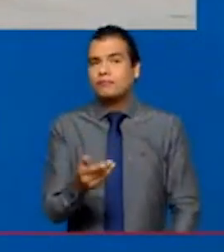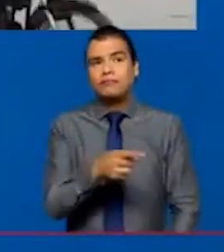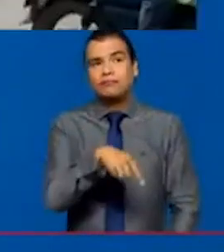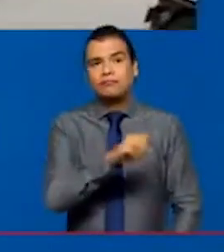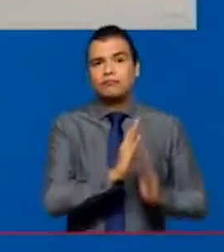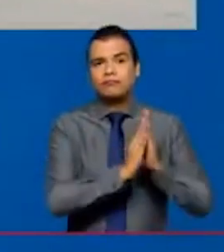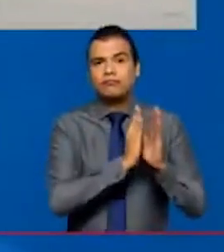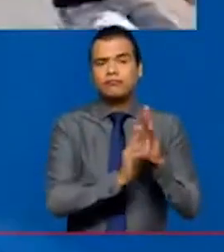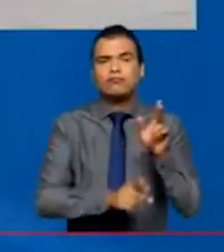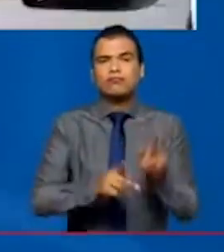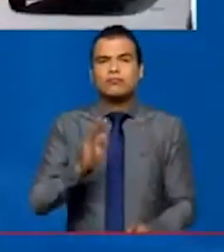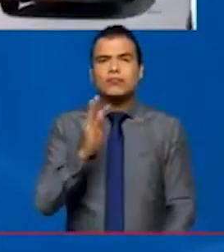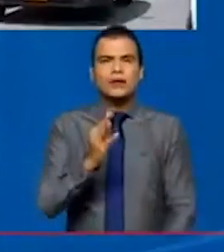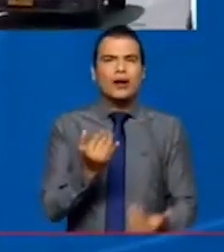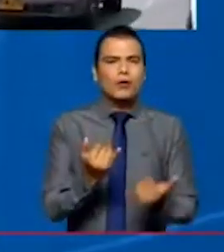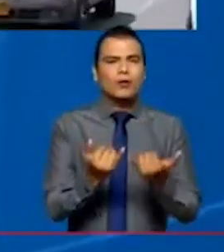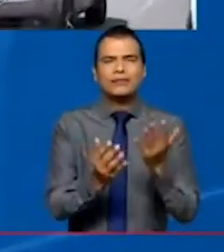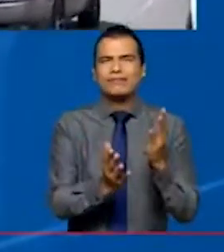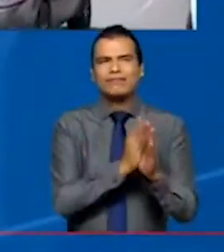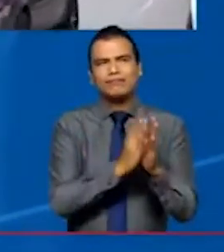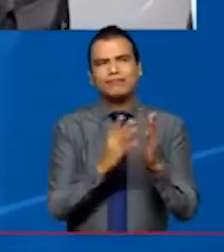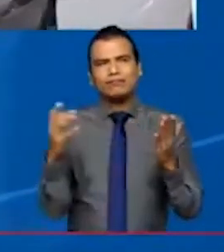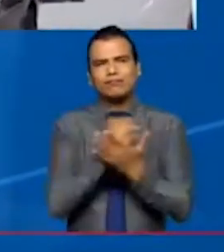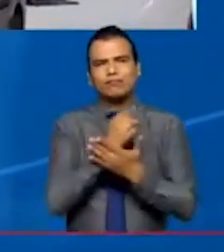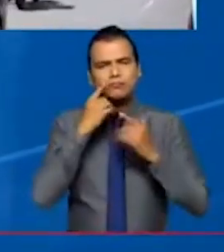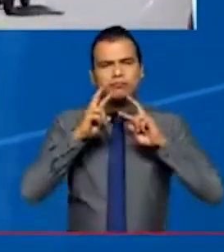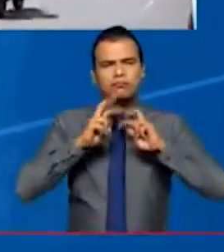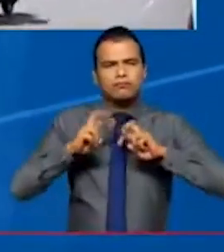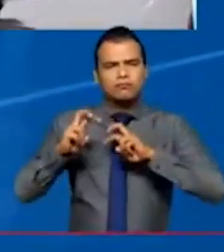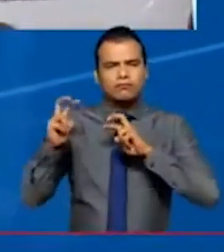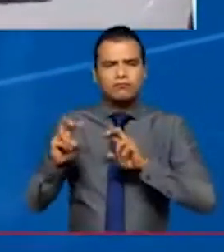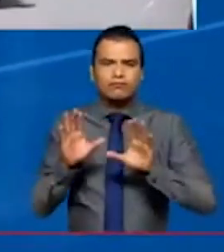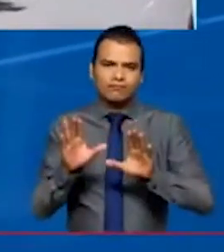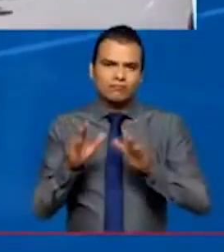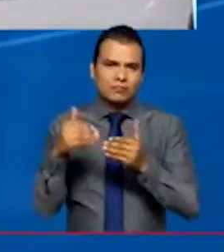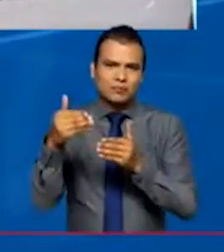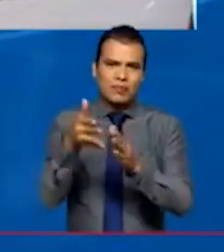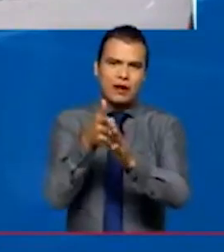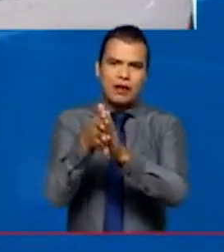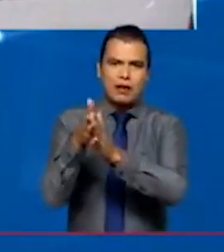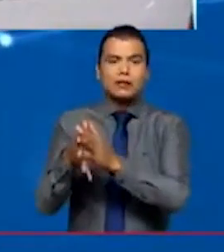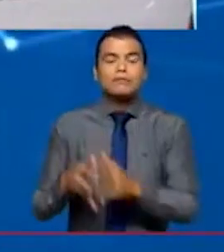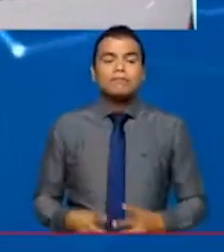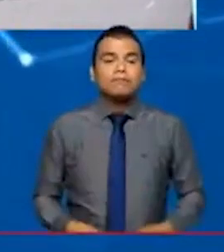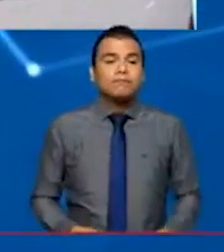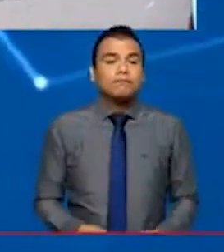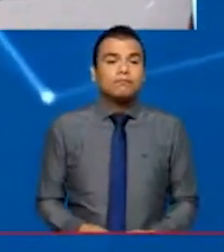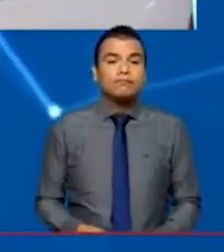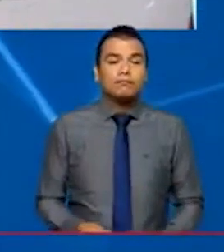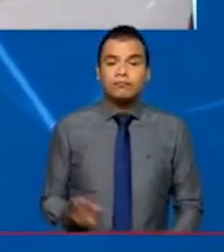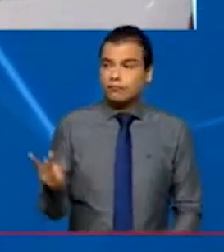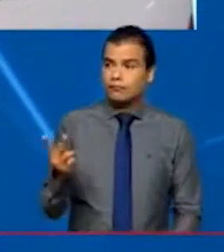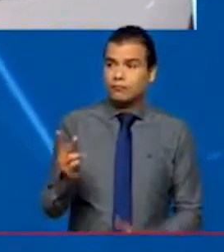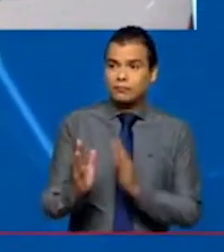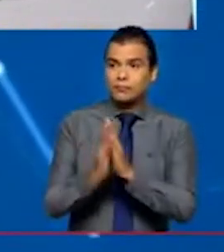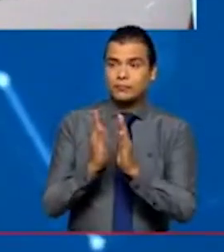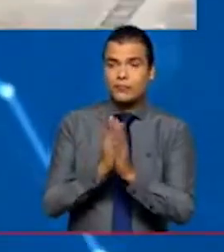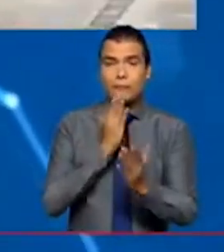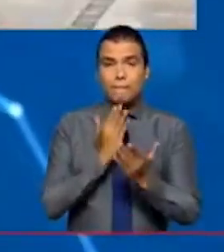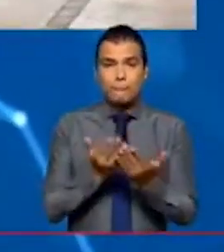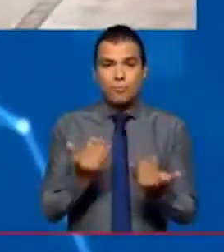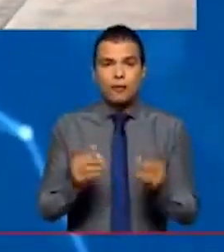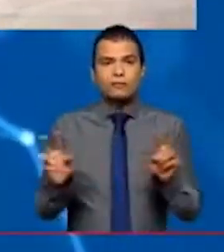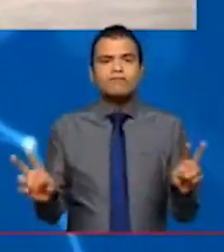ciudadanía, tenemos varias líneas de investigación y estamos precisamente en el trabajo investigativo. Muchísimas gracias a los dos por estar con nosotros